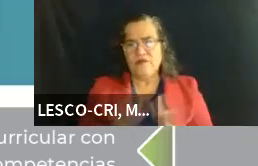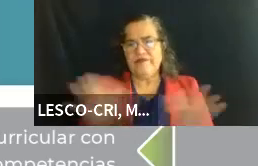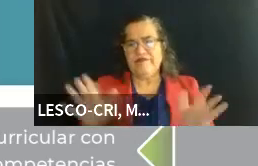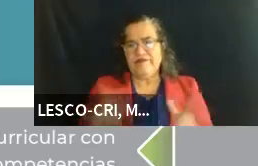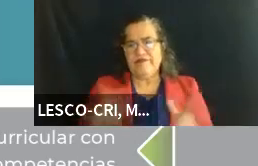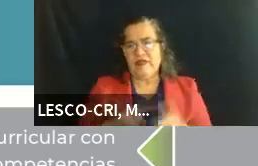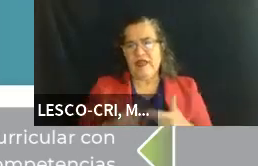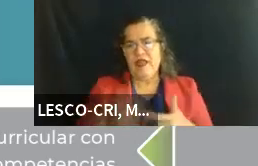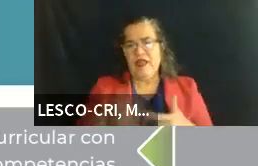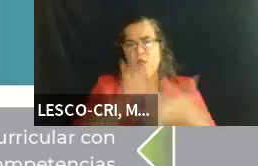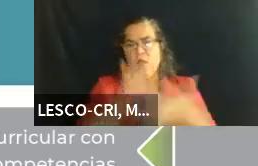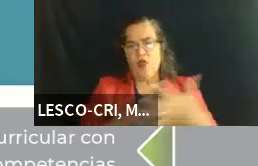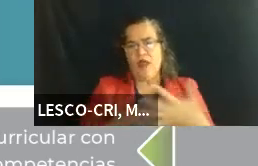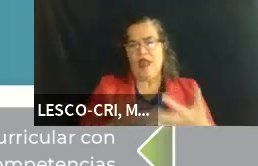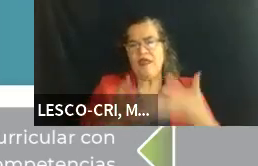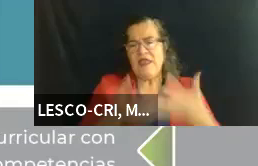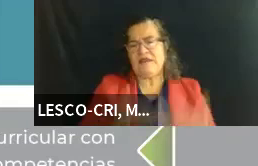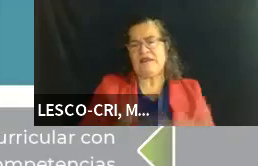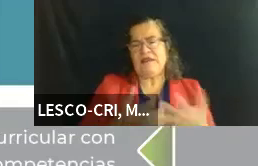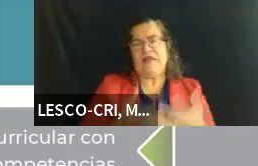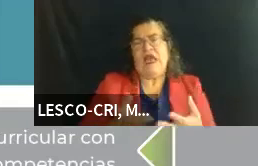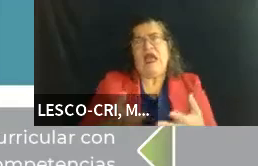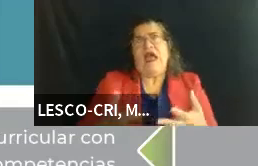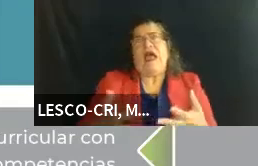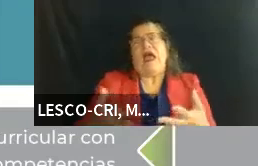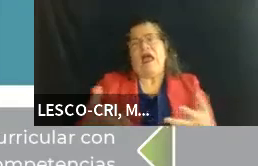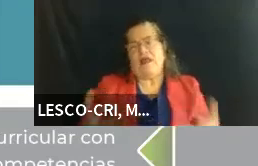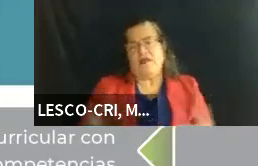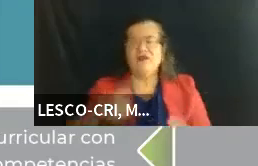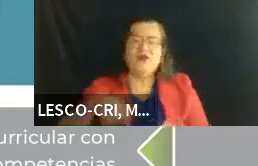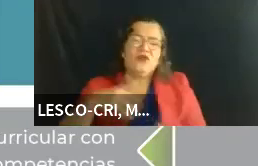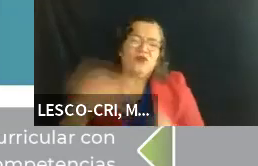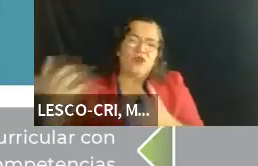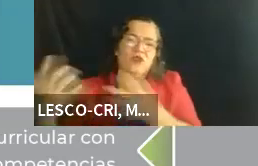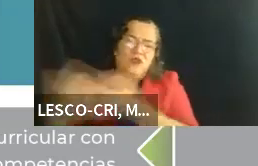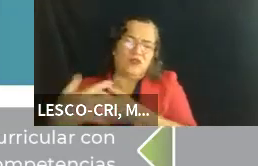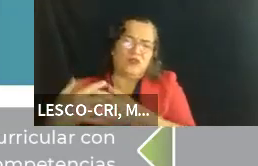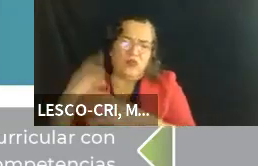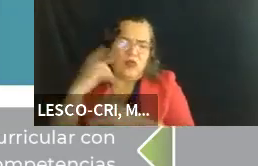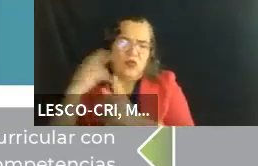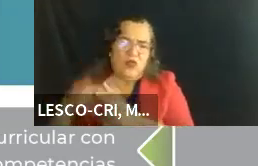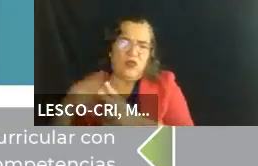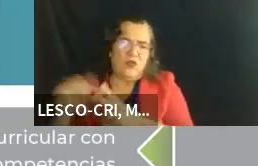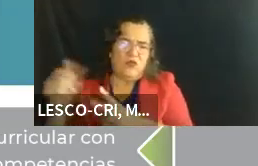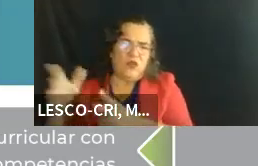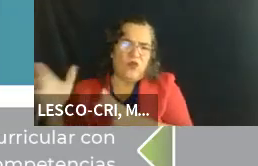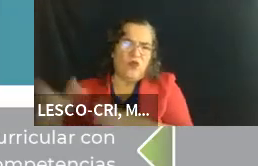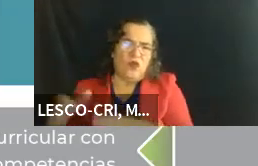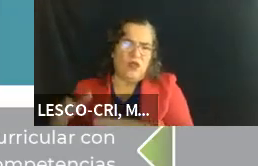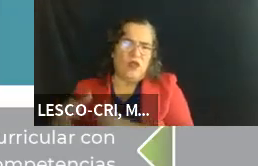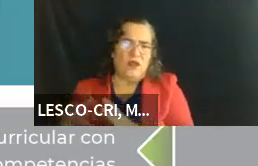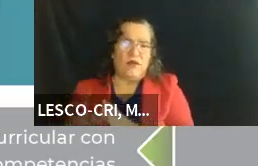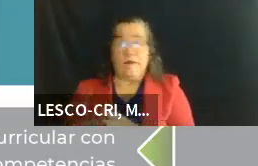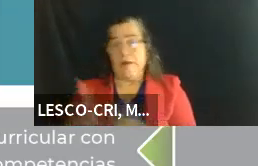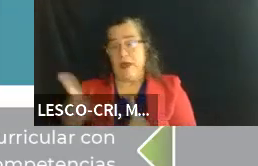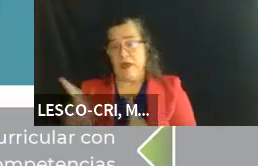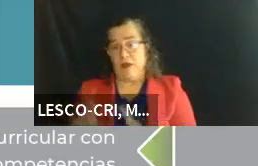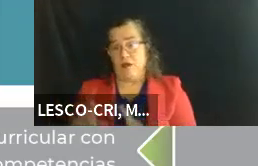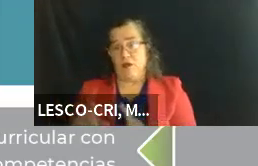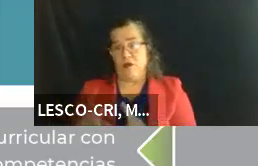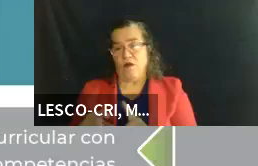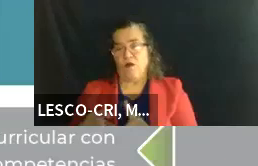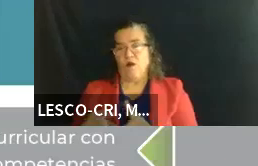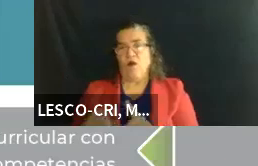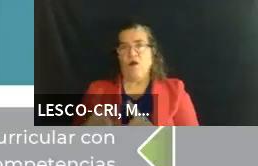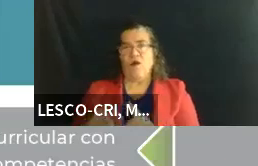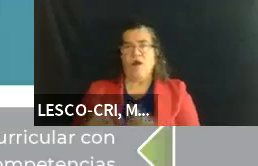horarias enormes, asociadas a las que conocemos como las asignaturas troncales o fundamentales o fundantes en el